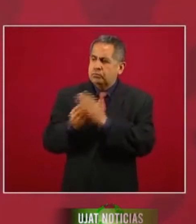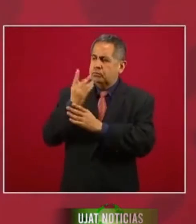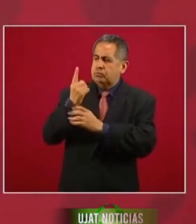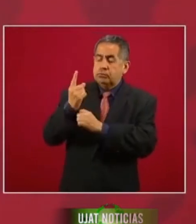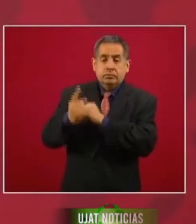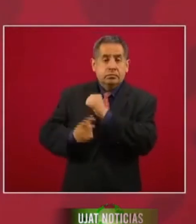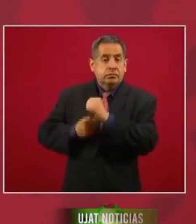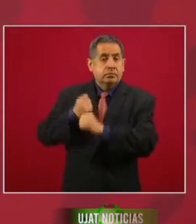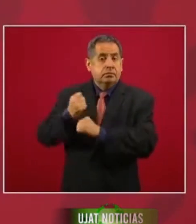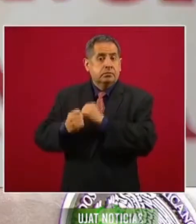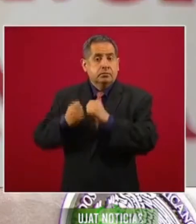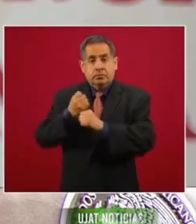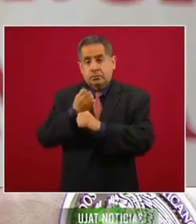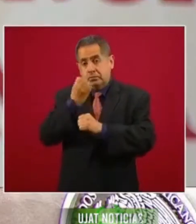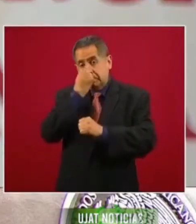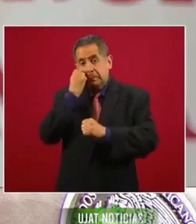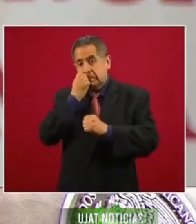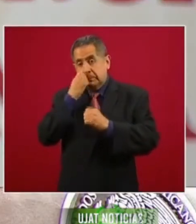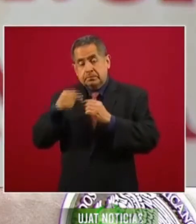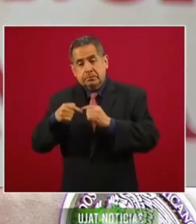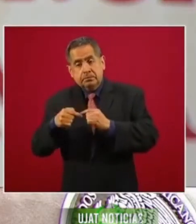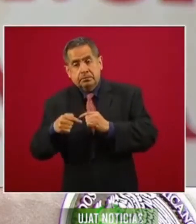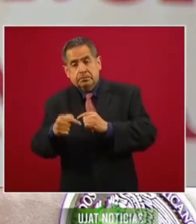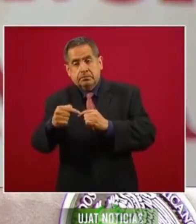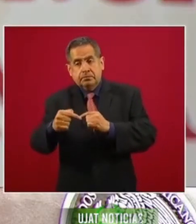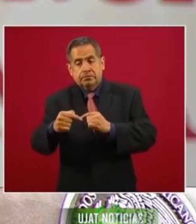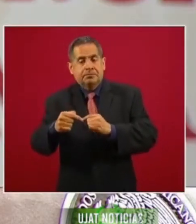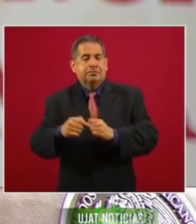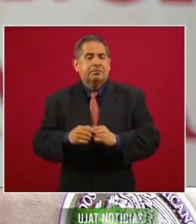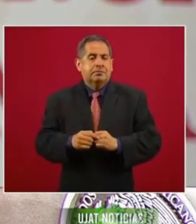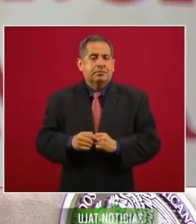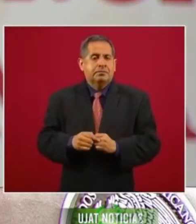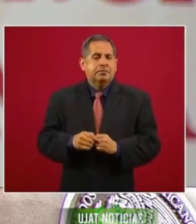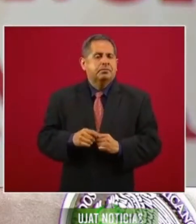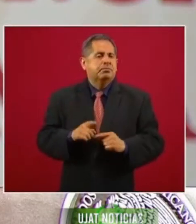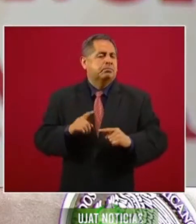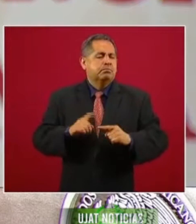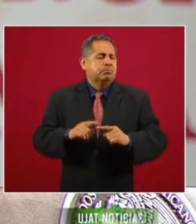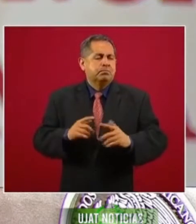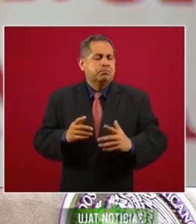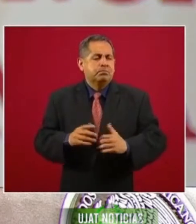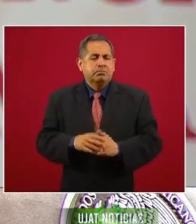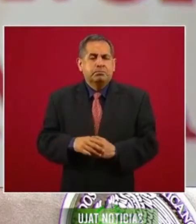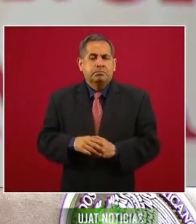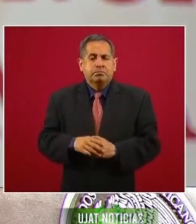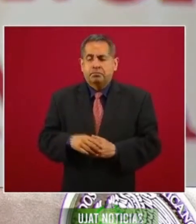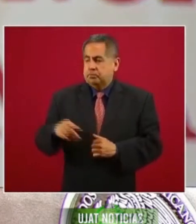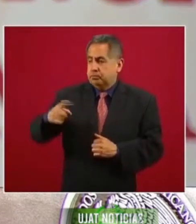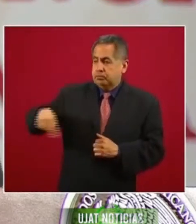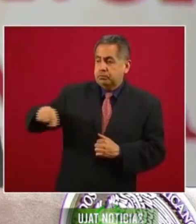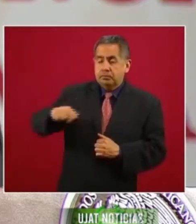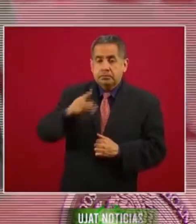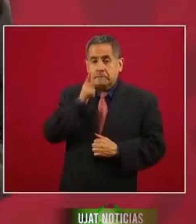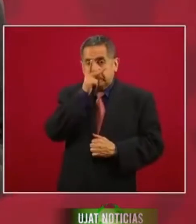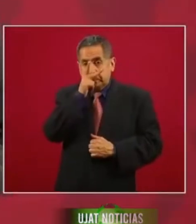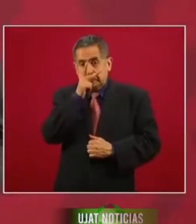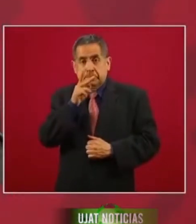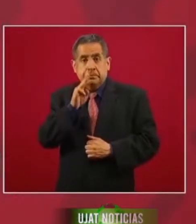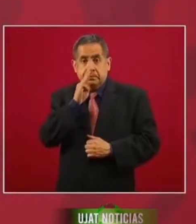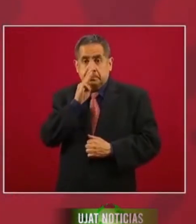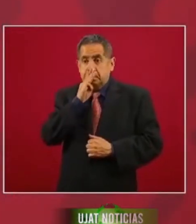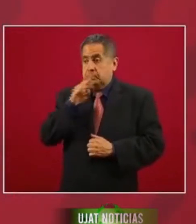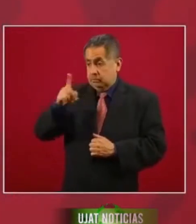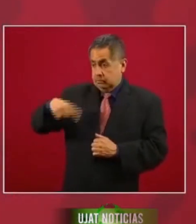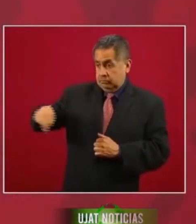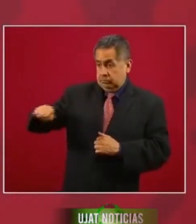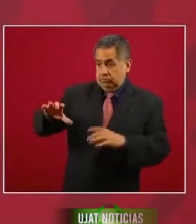todo el país. En su mensaje, agradeció a los padres de familia por el esfuerzo que han realizado durante toda la pandemia y apoyar a sus hijos en